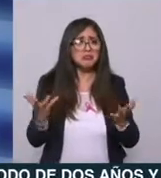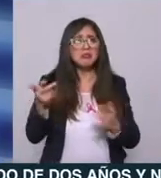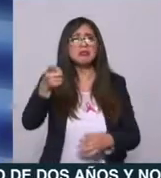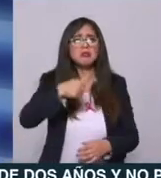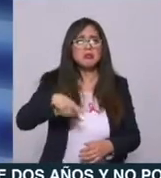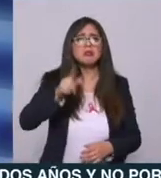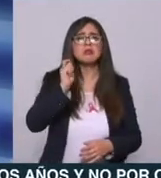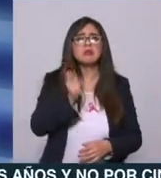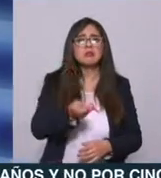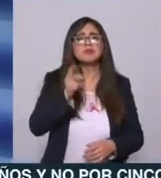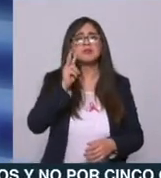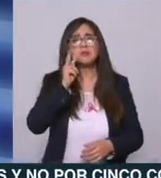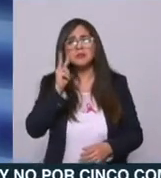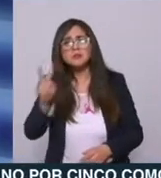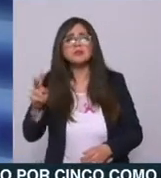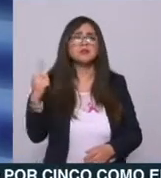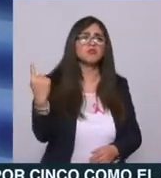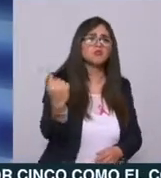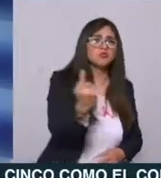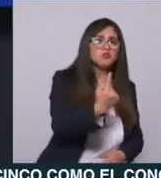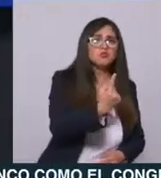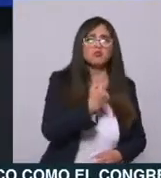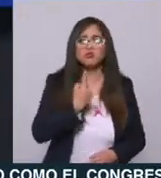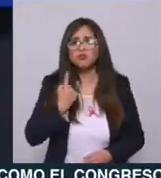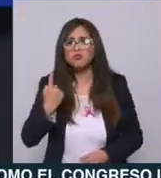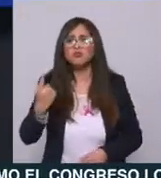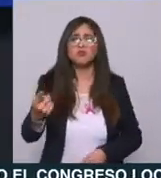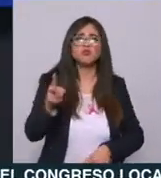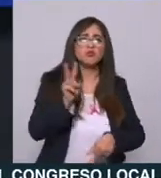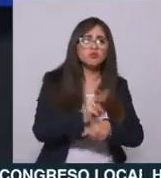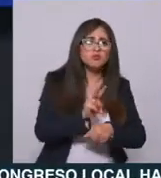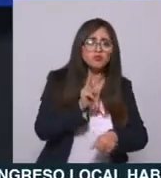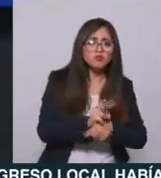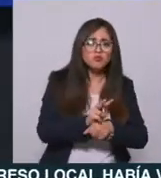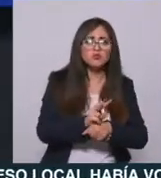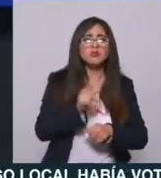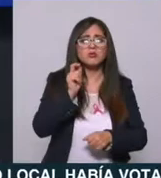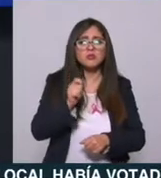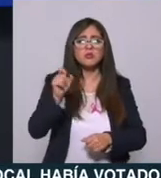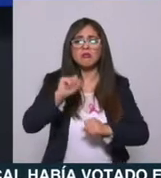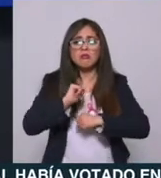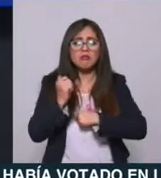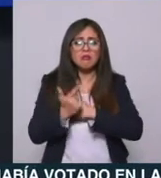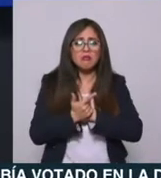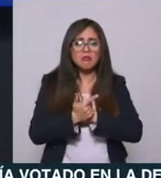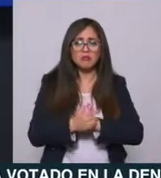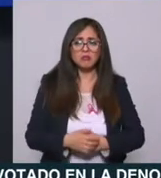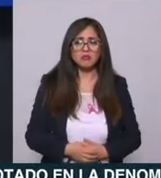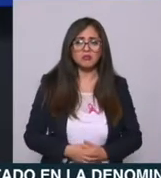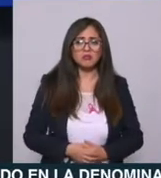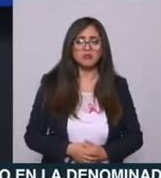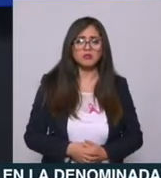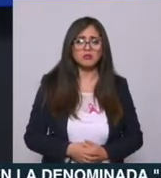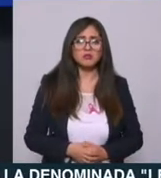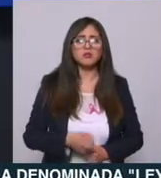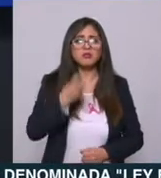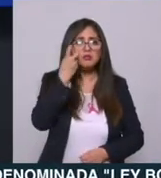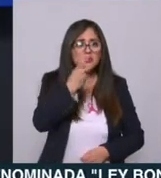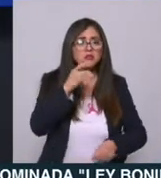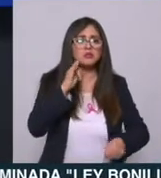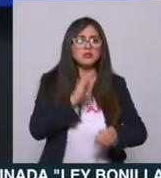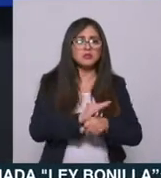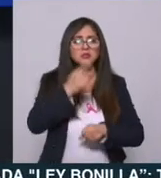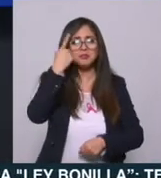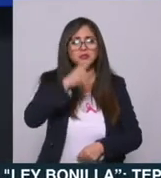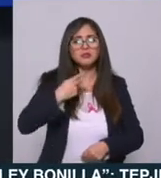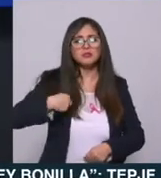han estado pasando, dando sus vueltas, ellos han estado al pendiente ahí de nosotros por esta parte y ellos nos resguardan para que sea